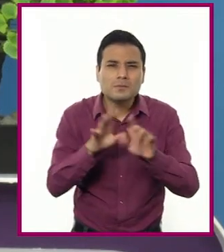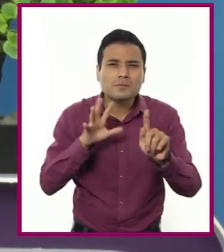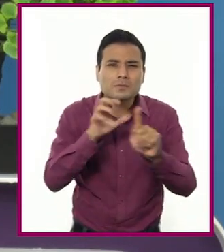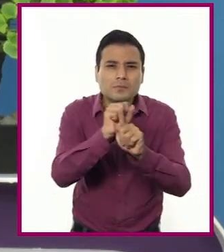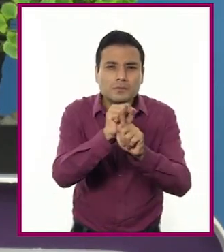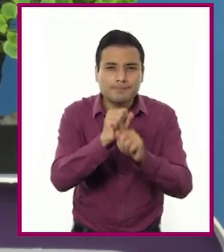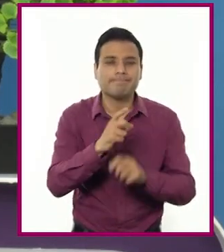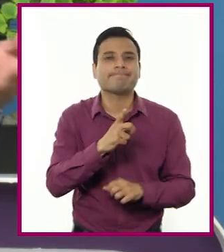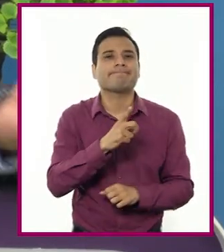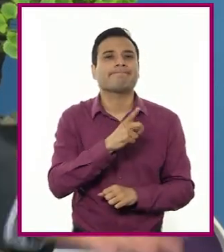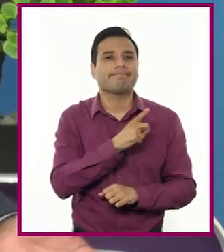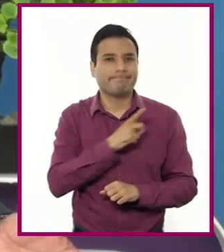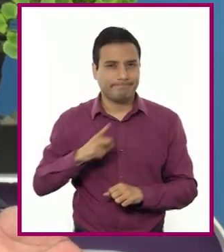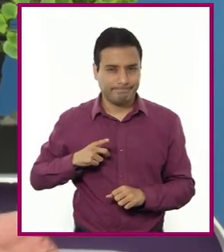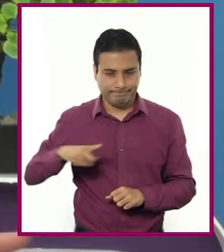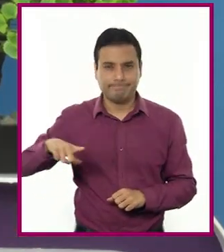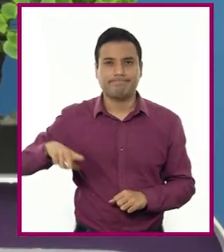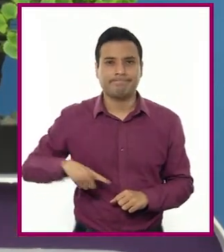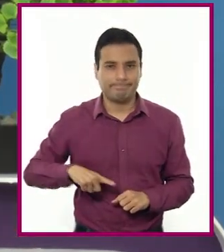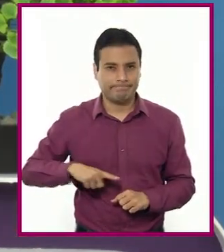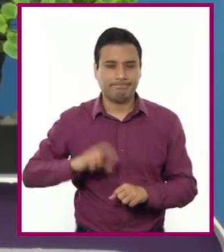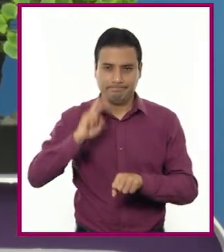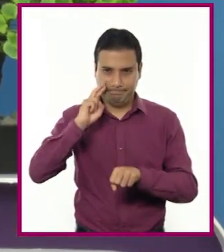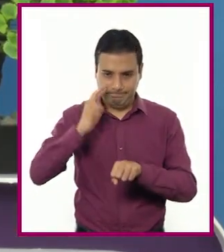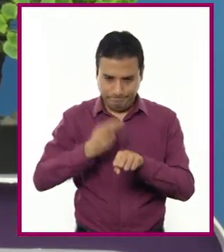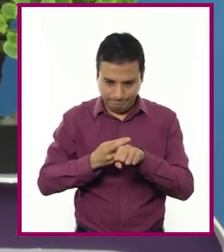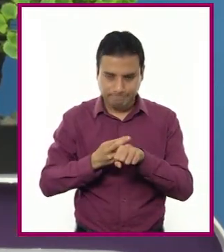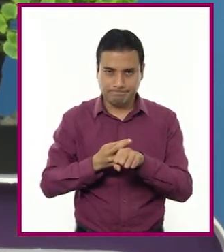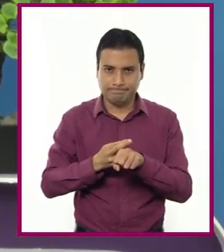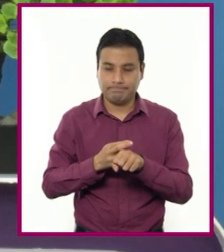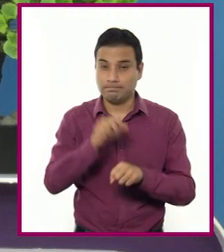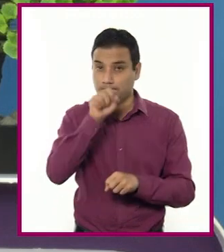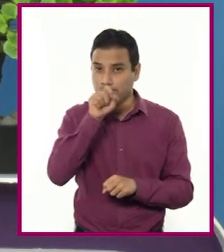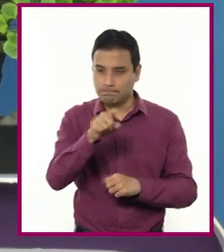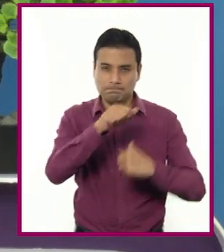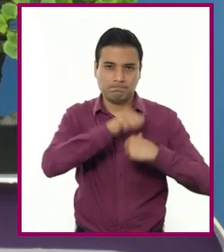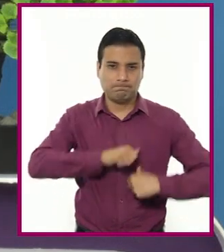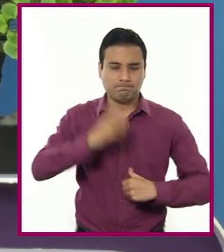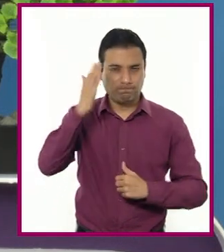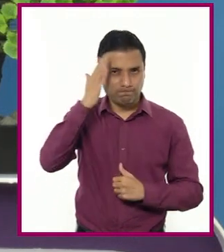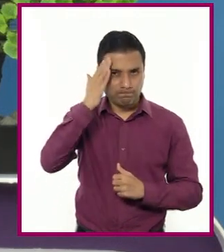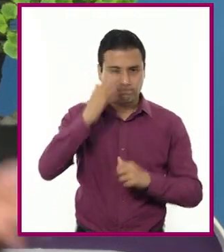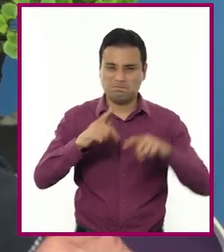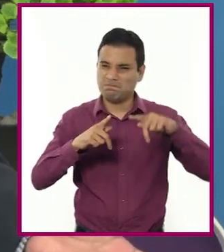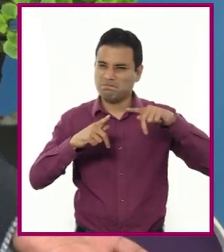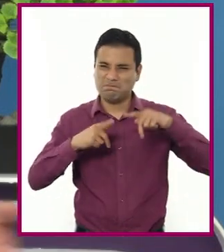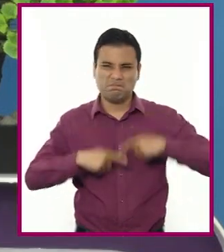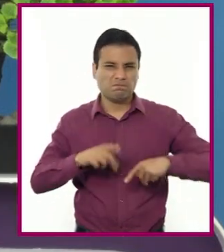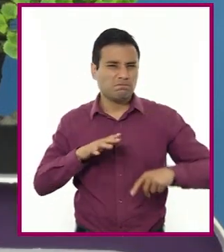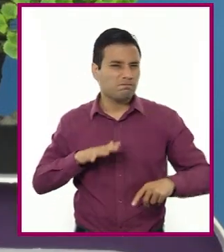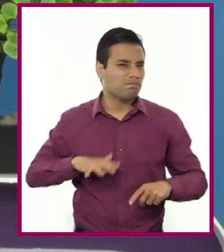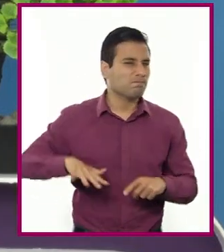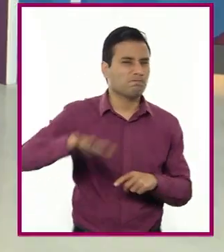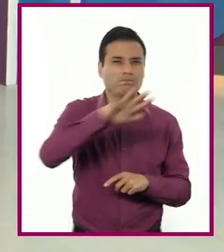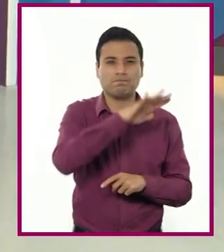el compromiso del Estado mexicano y de sus autoridades y de la ciudadanía en